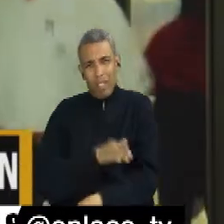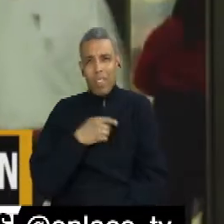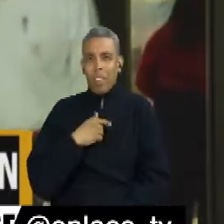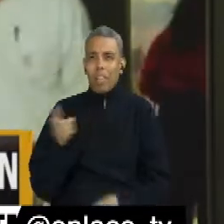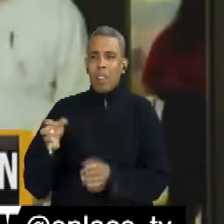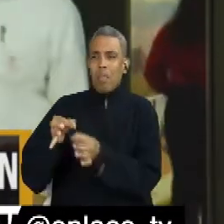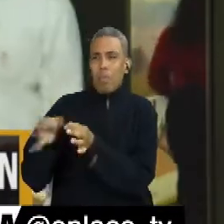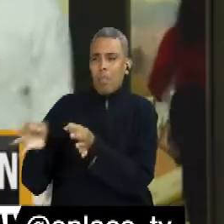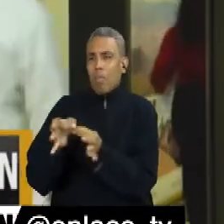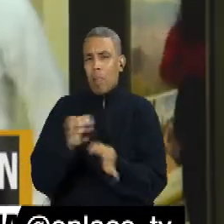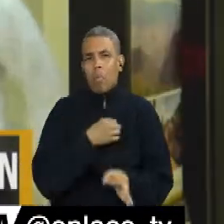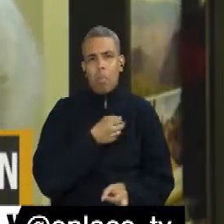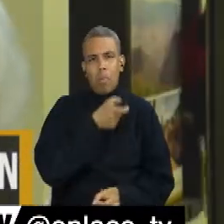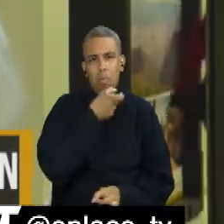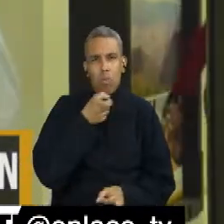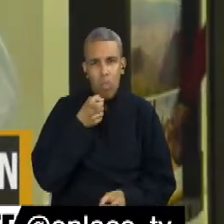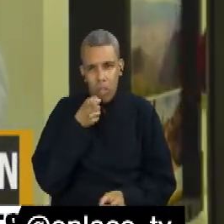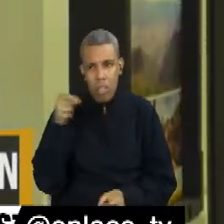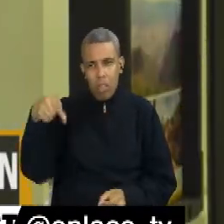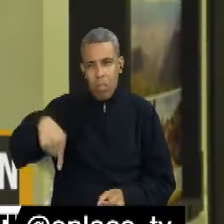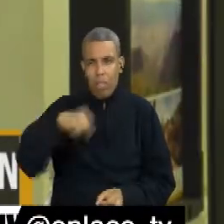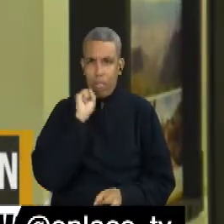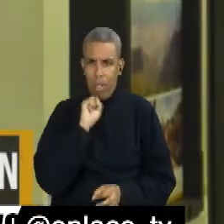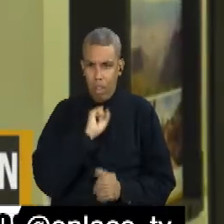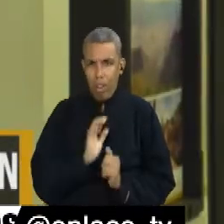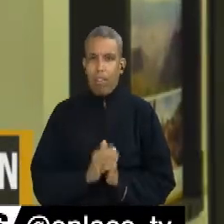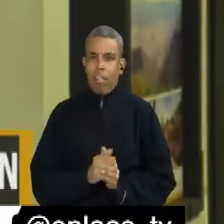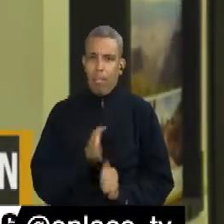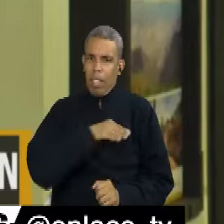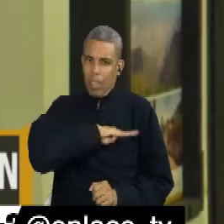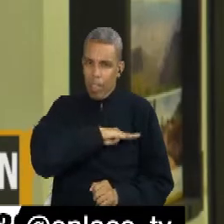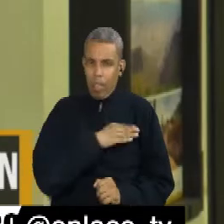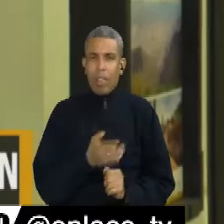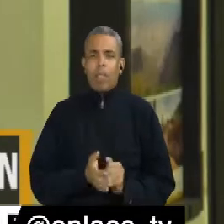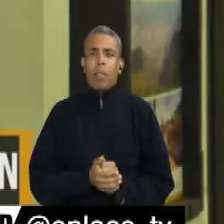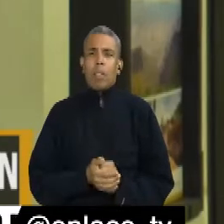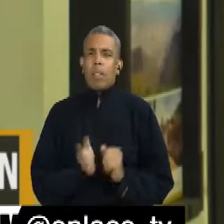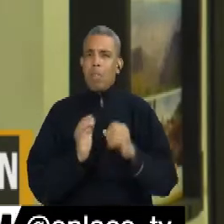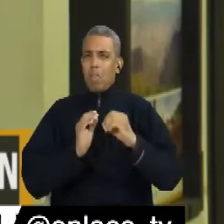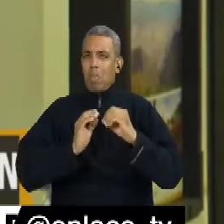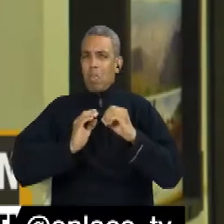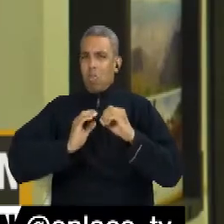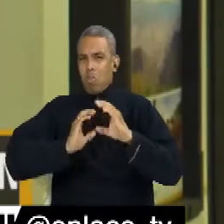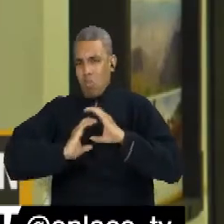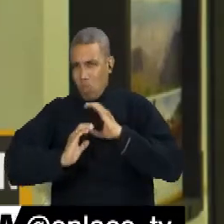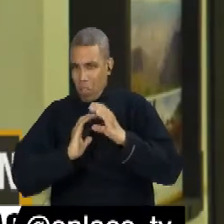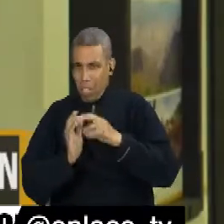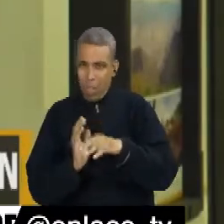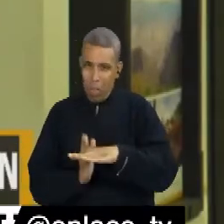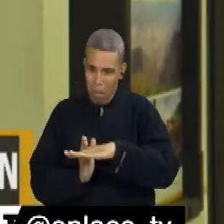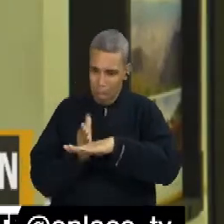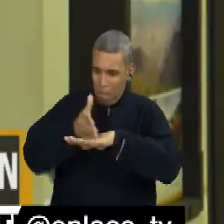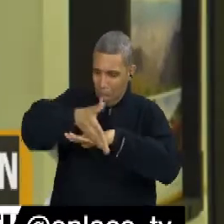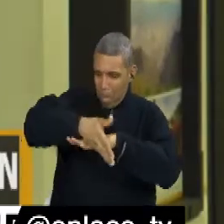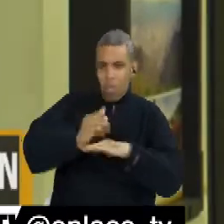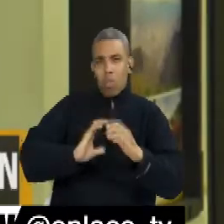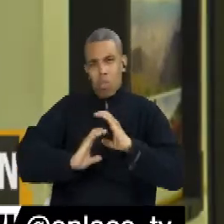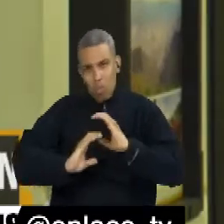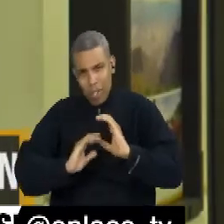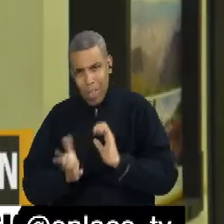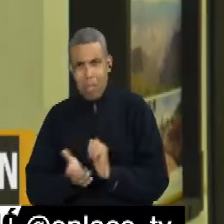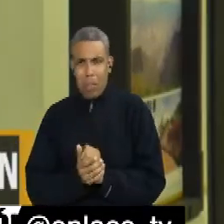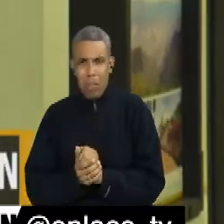los empresarios, las alcaldías, la academia, los medios de comunicación me pidieron mayor difusión